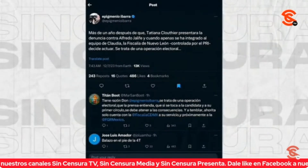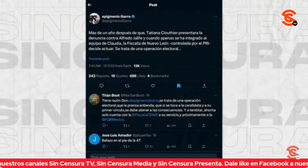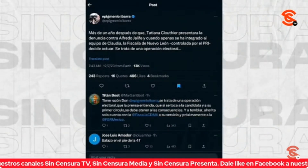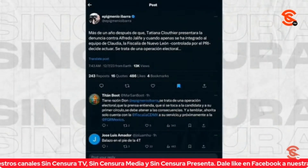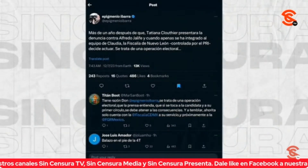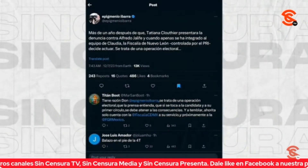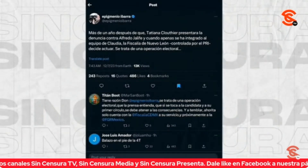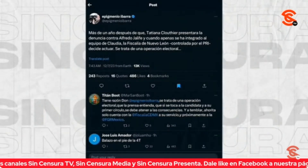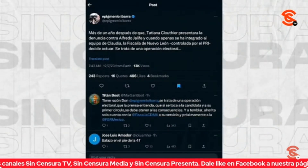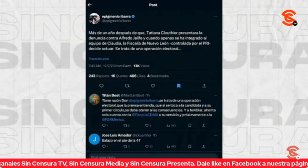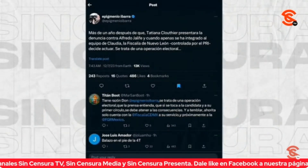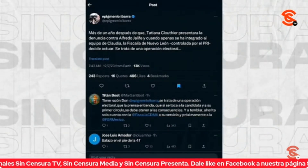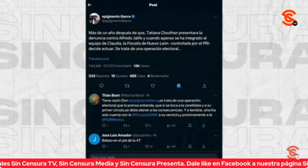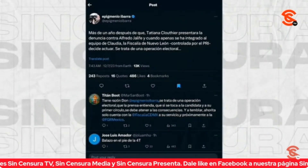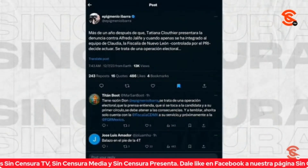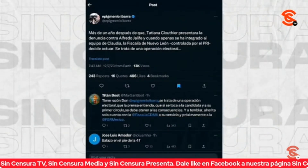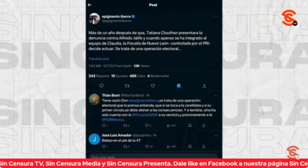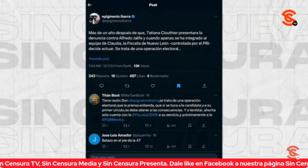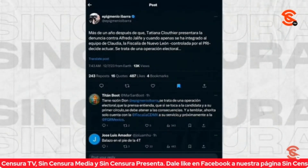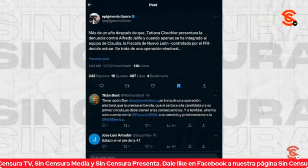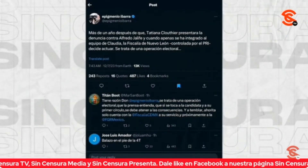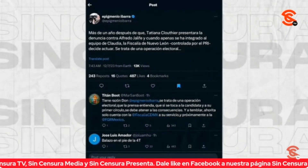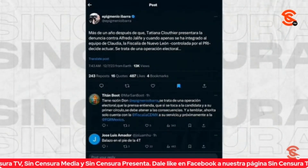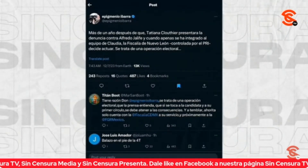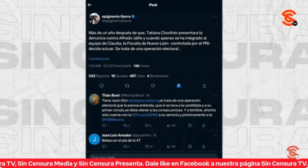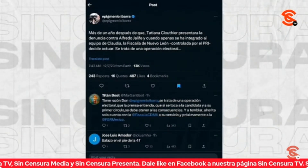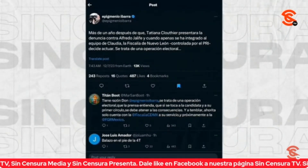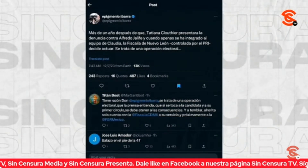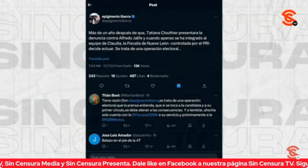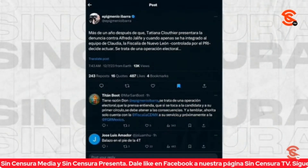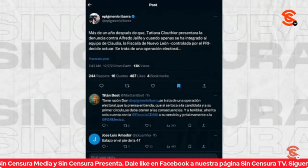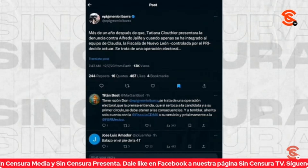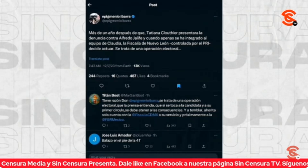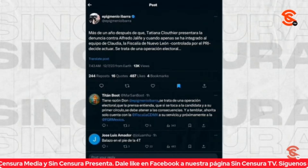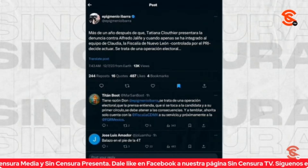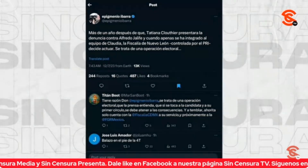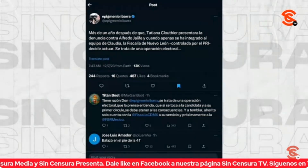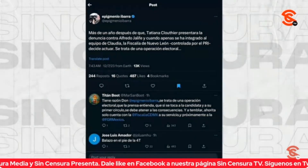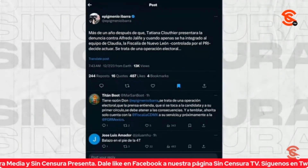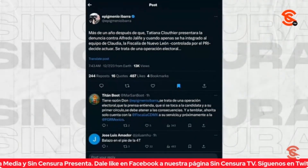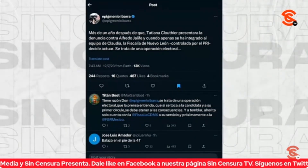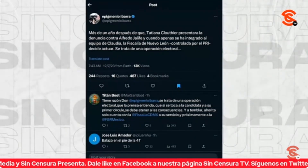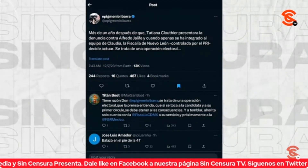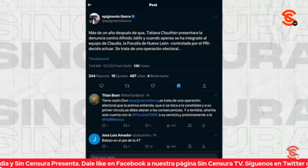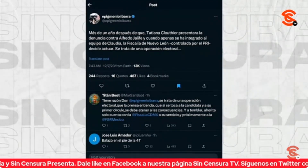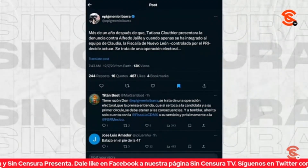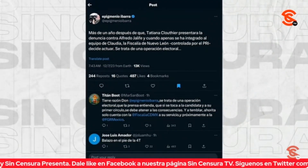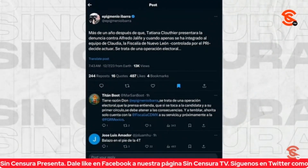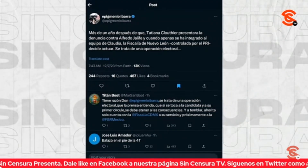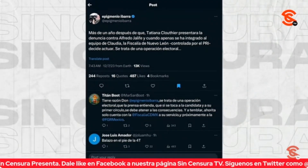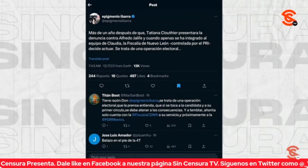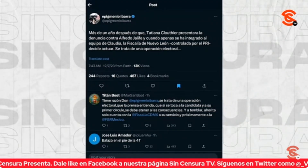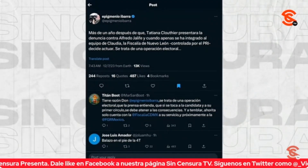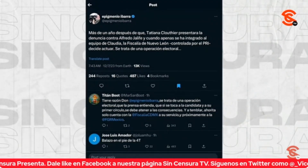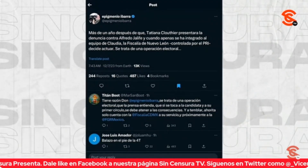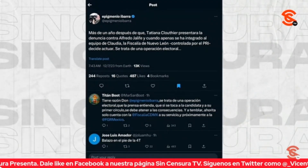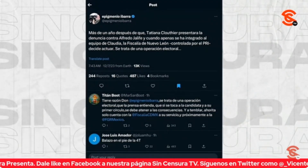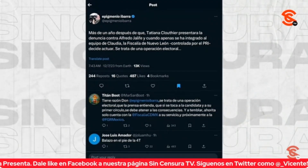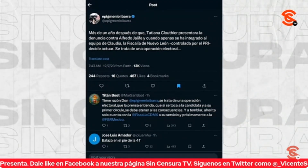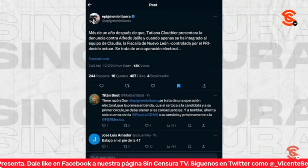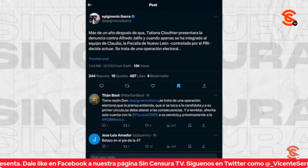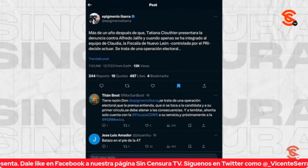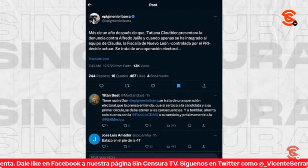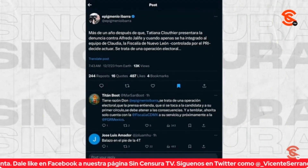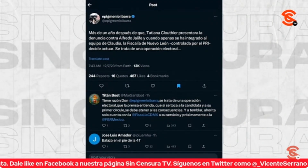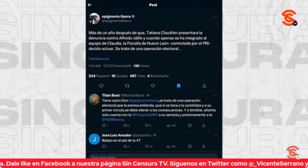la denuncia contra Alfredo Jalife y cuando apenas se ha integrado al equipo de Claudia, la Fiscalía de Nuevo León,